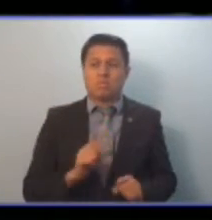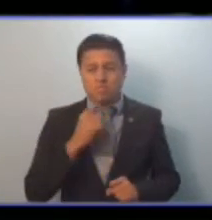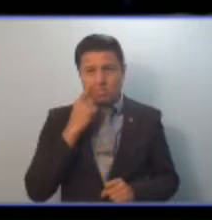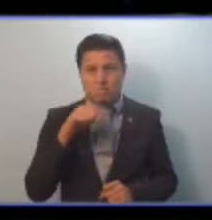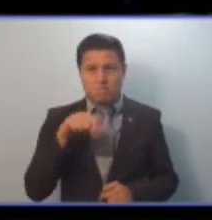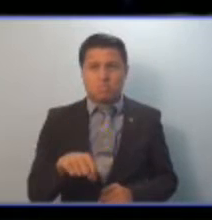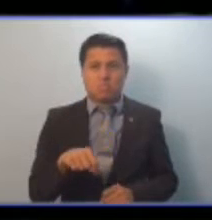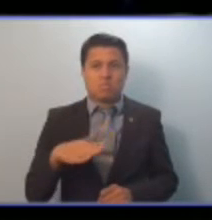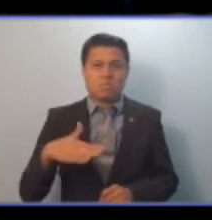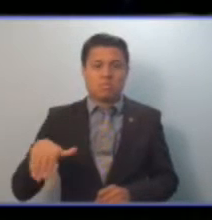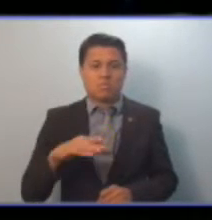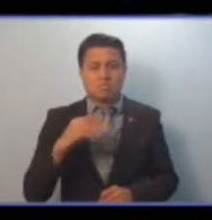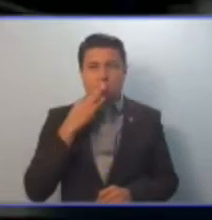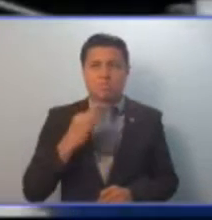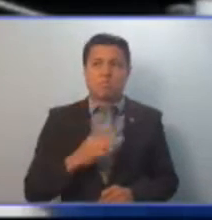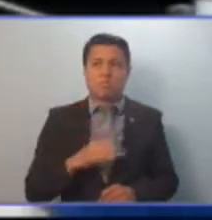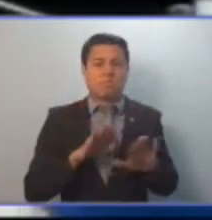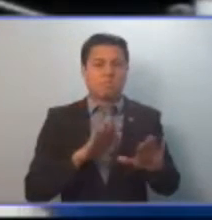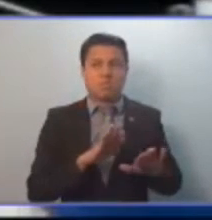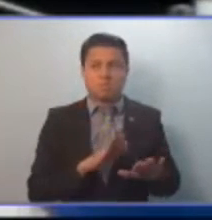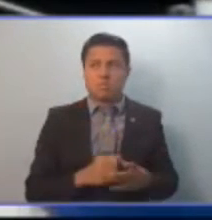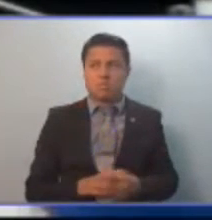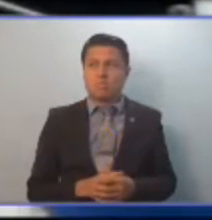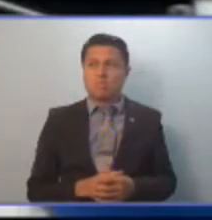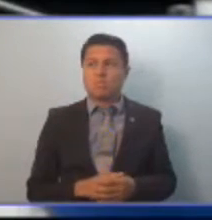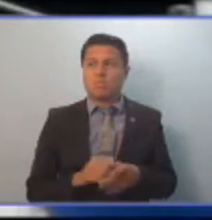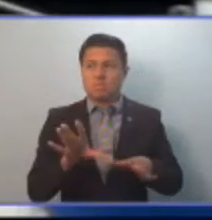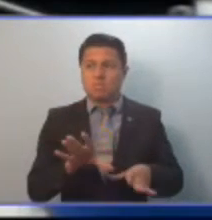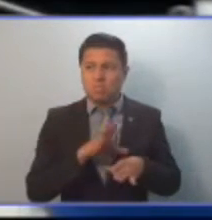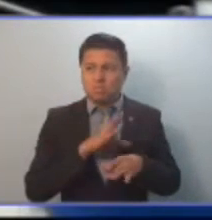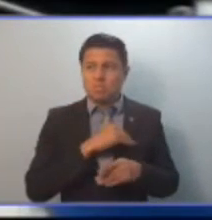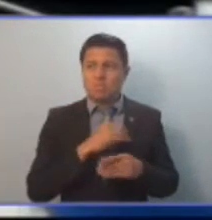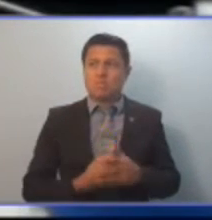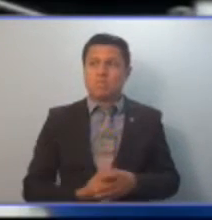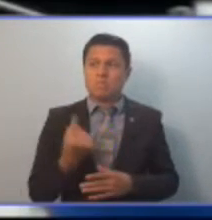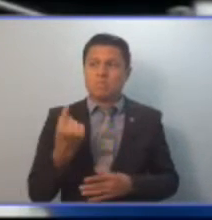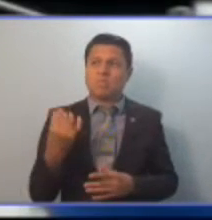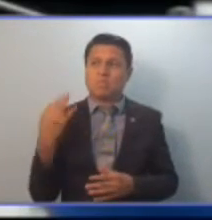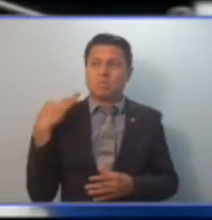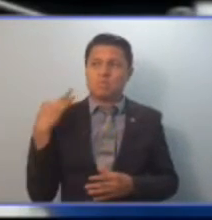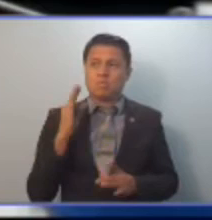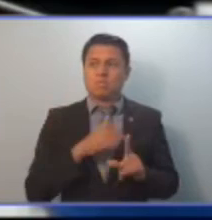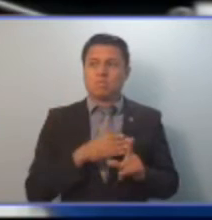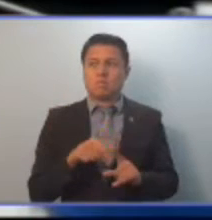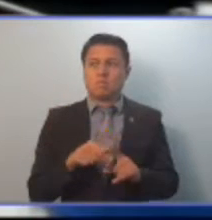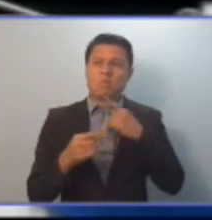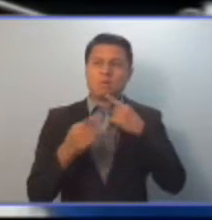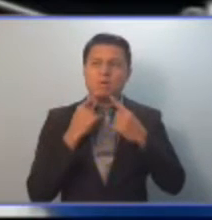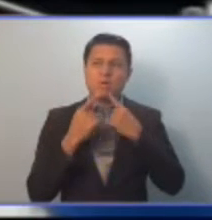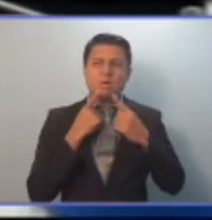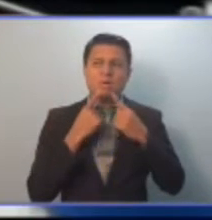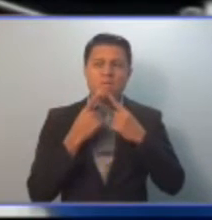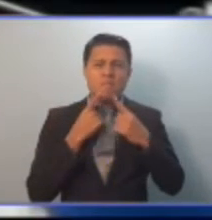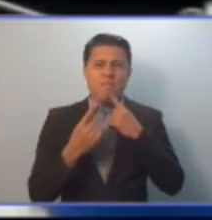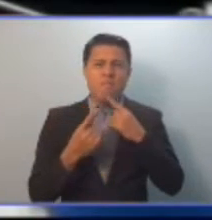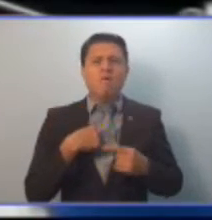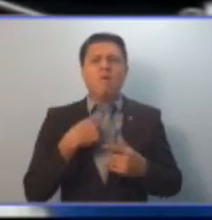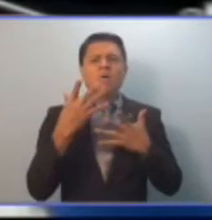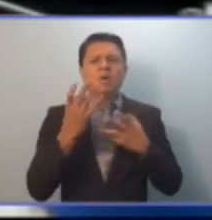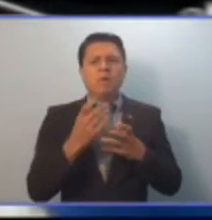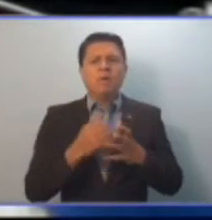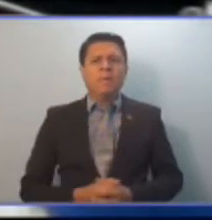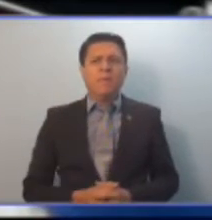aquí, ¿verdad? Gracias. Gracias por aceptar el reto de estas entrevistas.